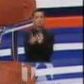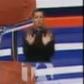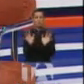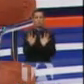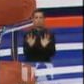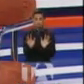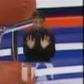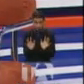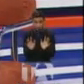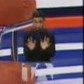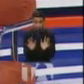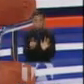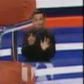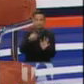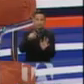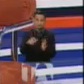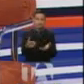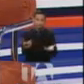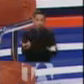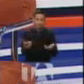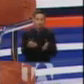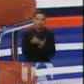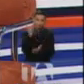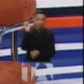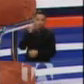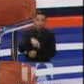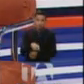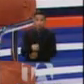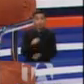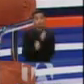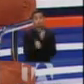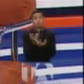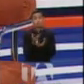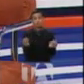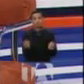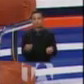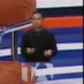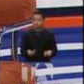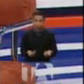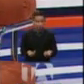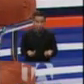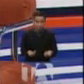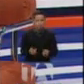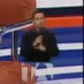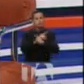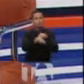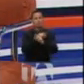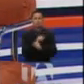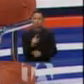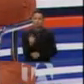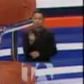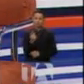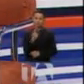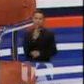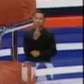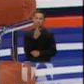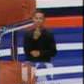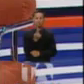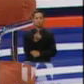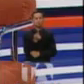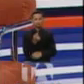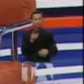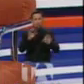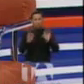No, eso es necesario, obviamente, y hay que hacerlo, pero eso no va a solucionar el problema. Y teníamos un tuit, Daniela, sobre lo